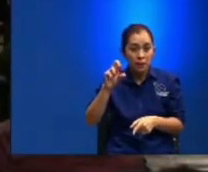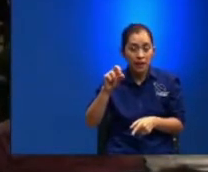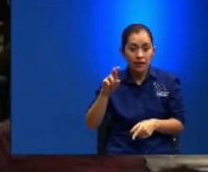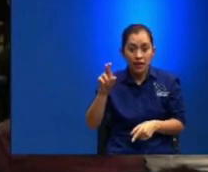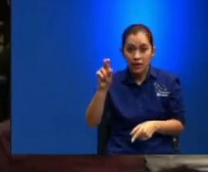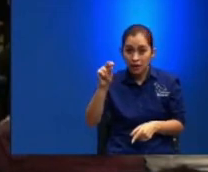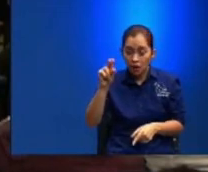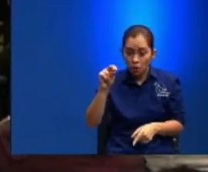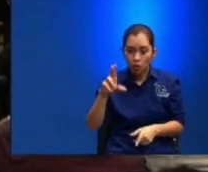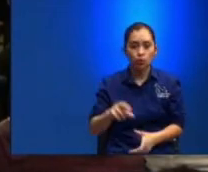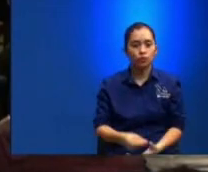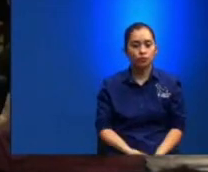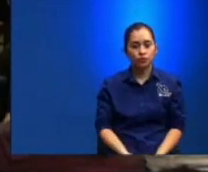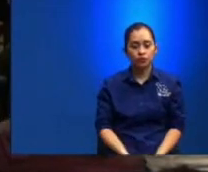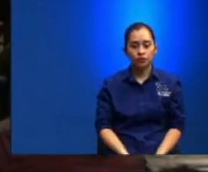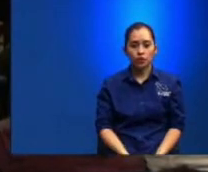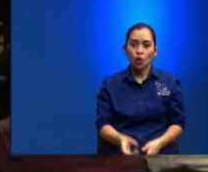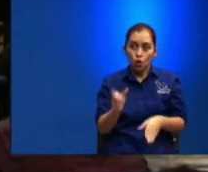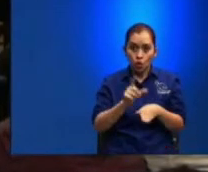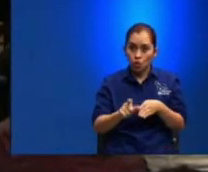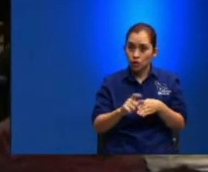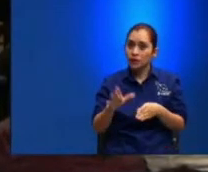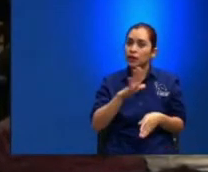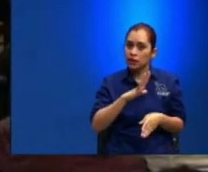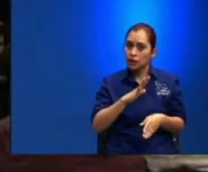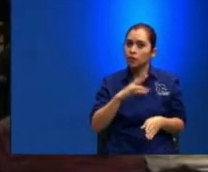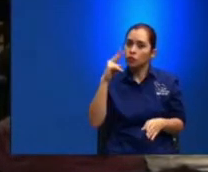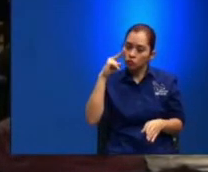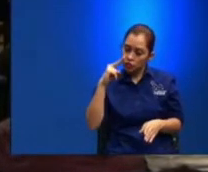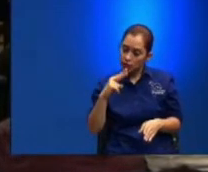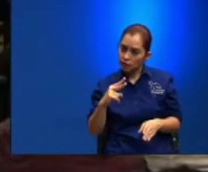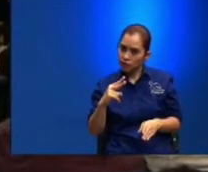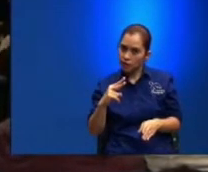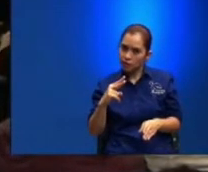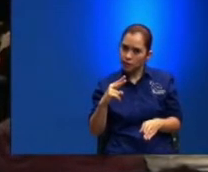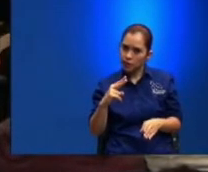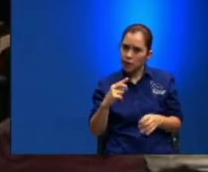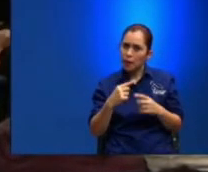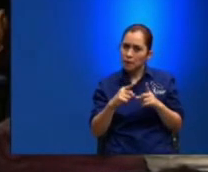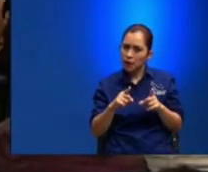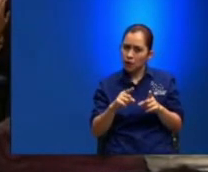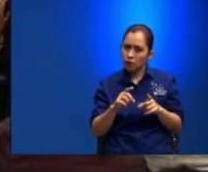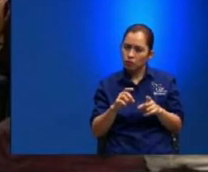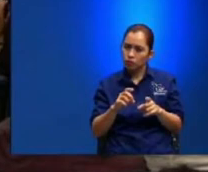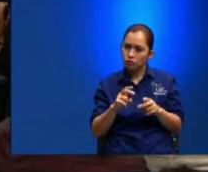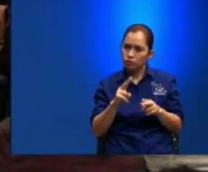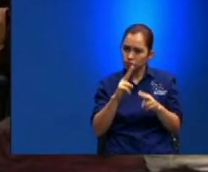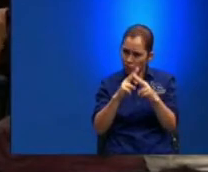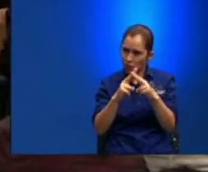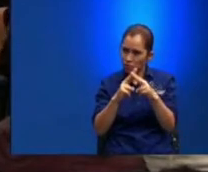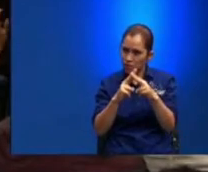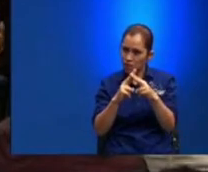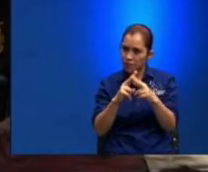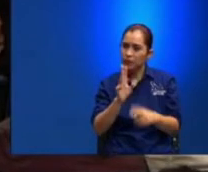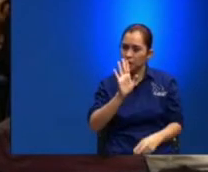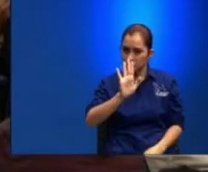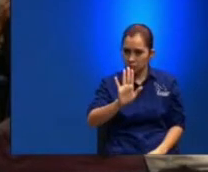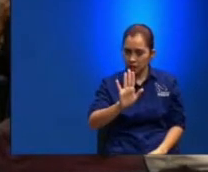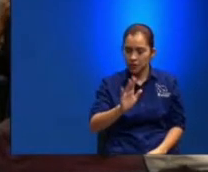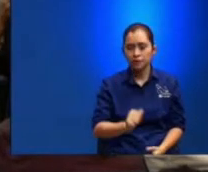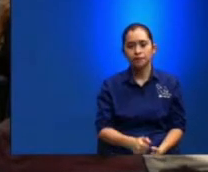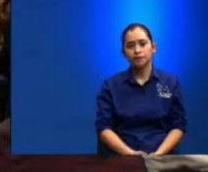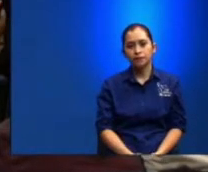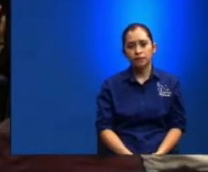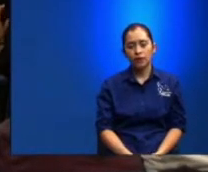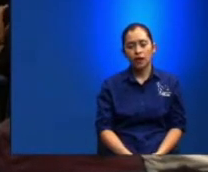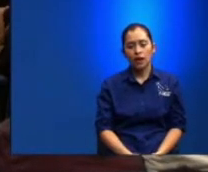contemplando esa esa revelación pero que le quiero poner una pausa para que miremos el mismo tema